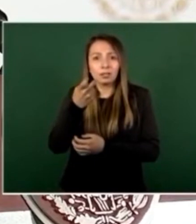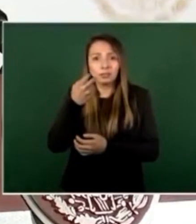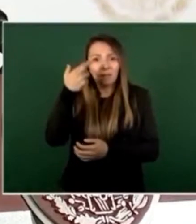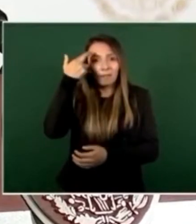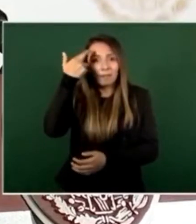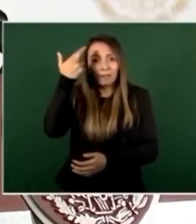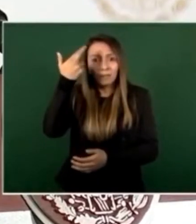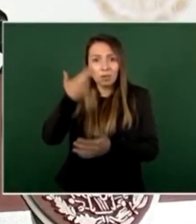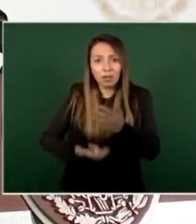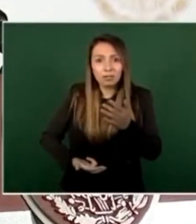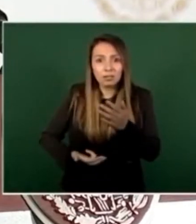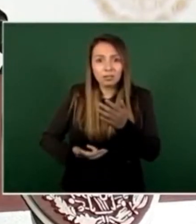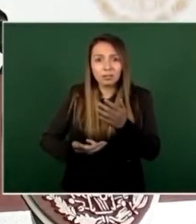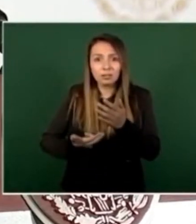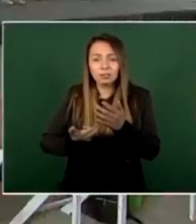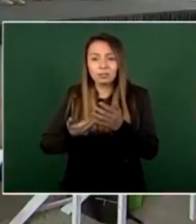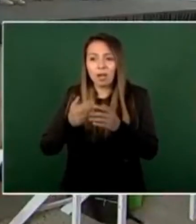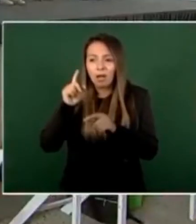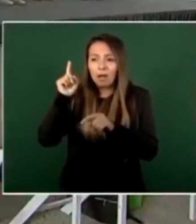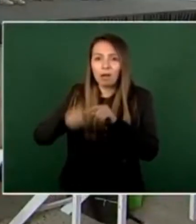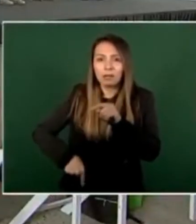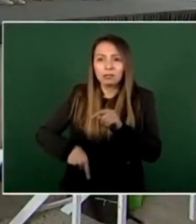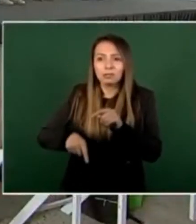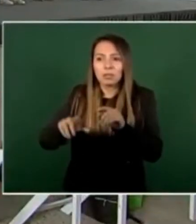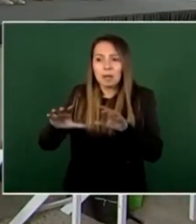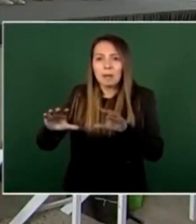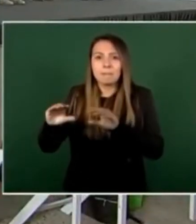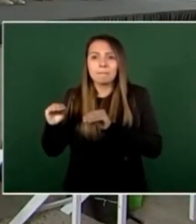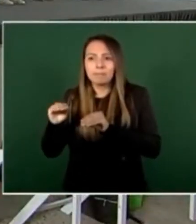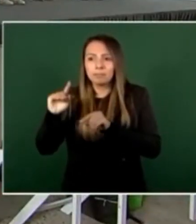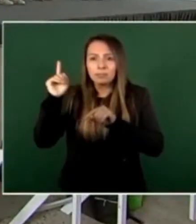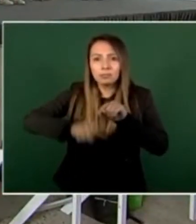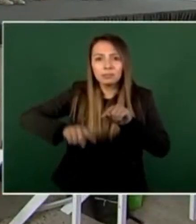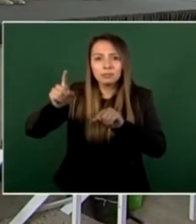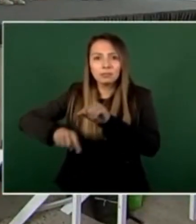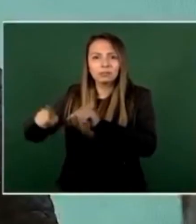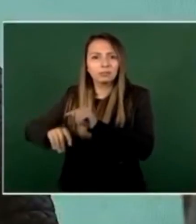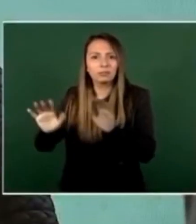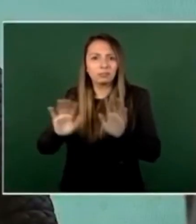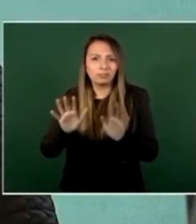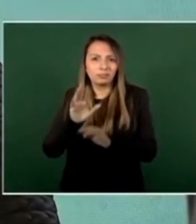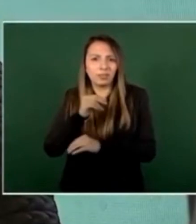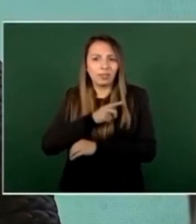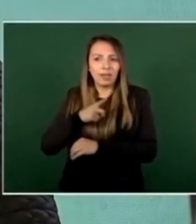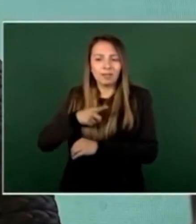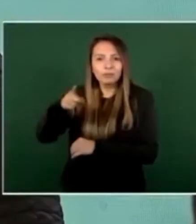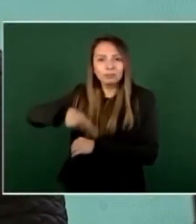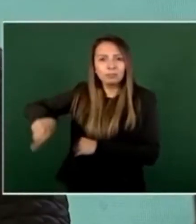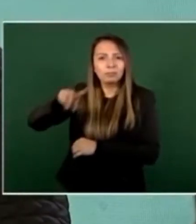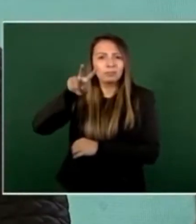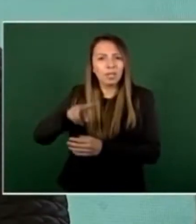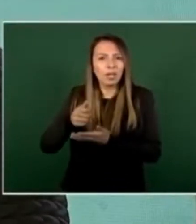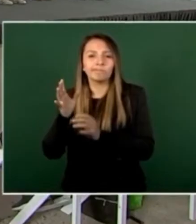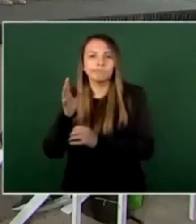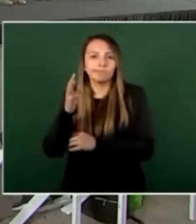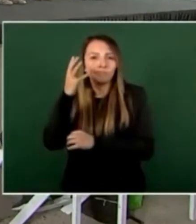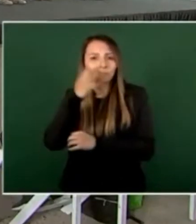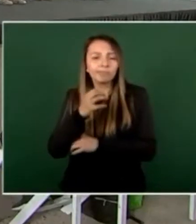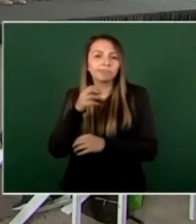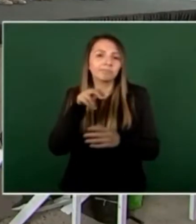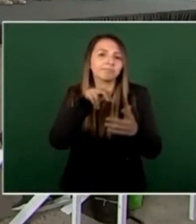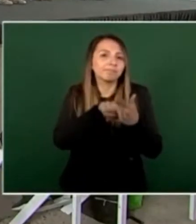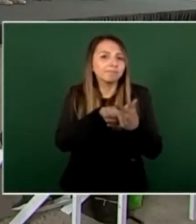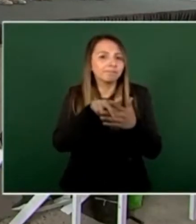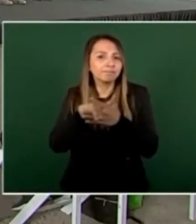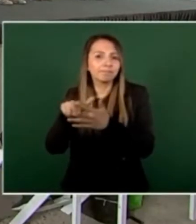acallar a quienes con su trabajo han contribuido en la construcción de un país más justo. Por